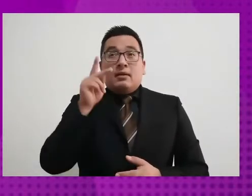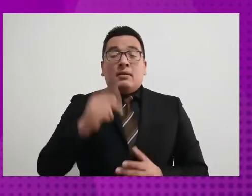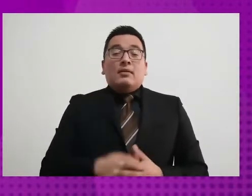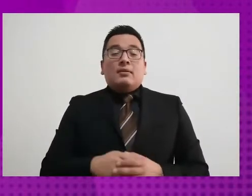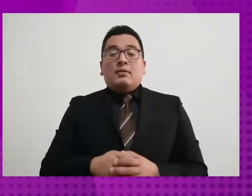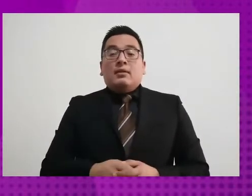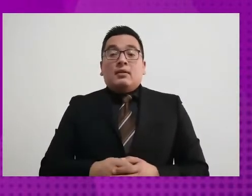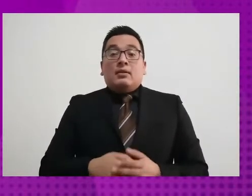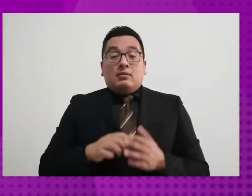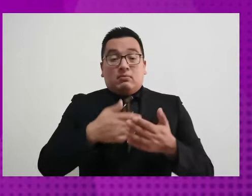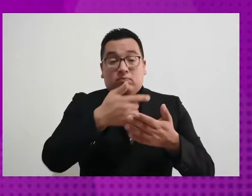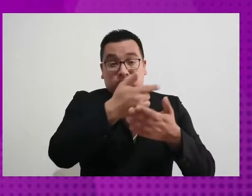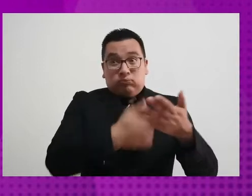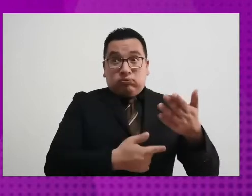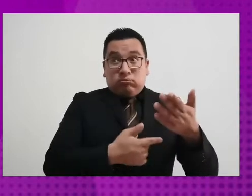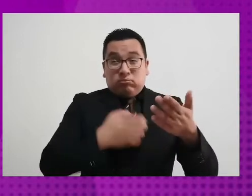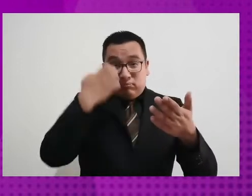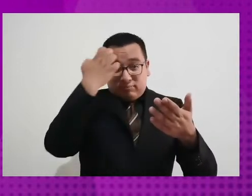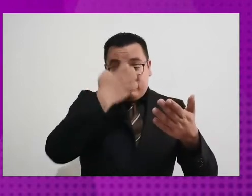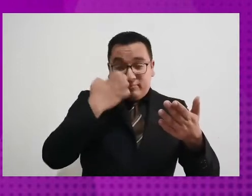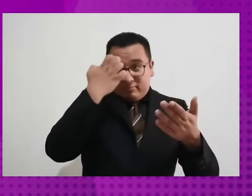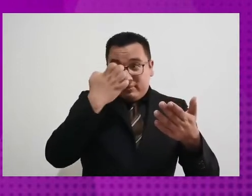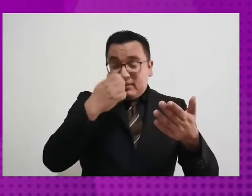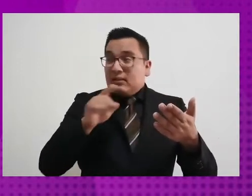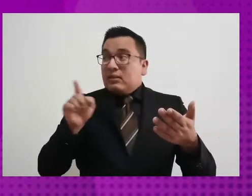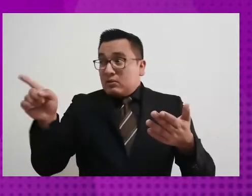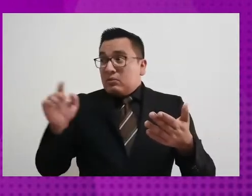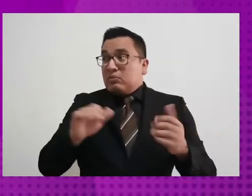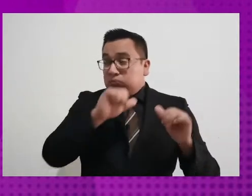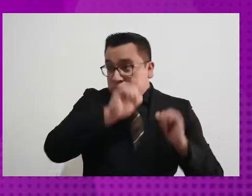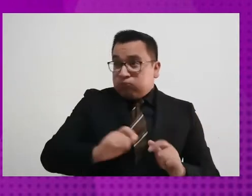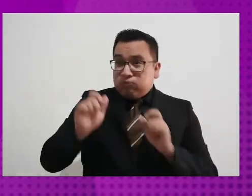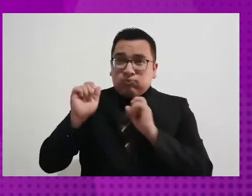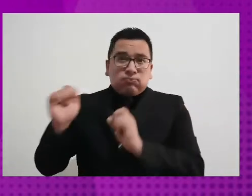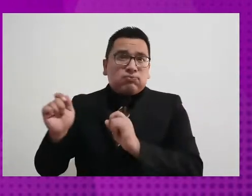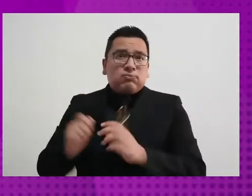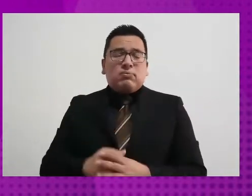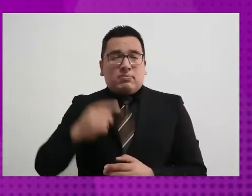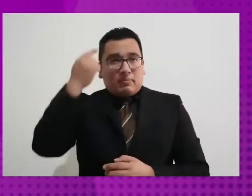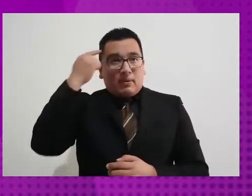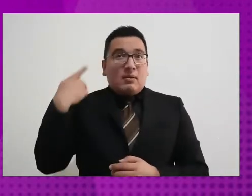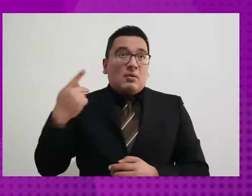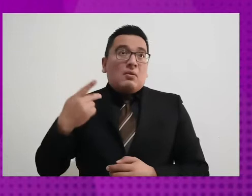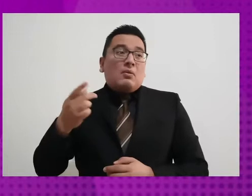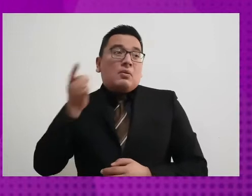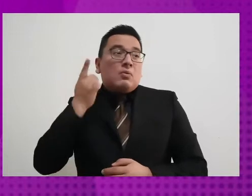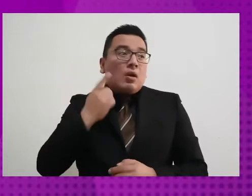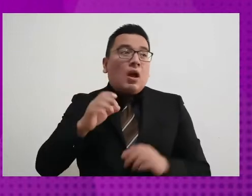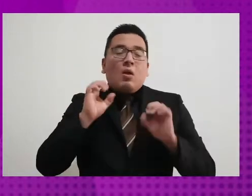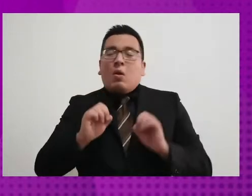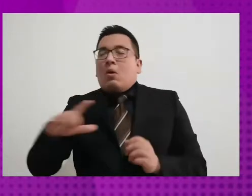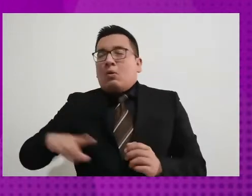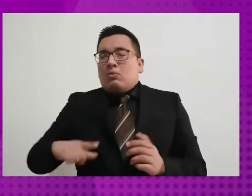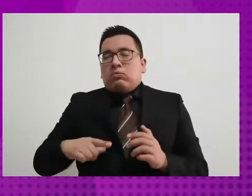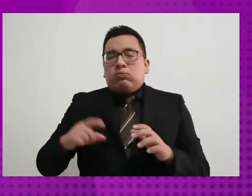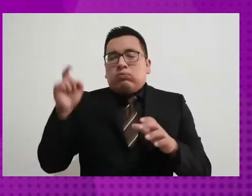que se tendrá que tomar en cuenta para evaluar si se concederá, si se otorgará el registro a una persona para contender a un cargo de elección